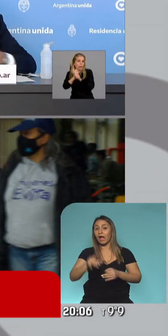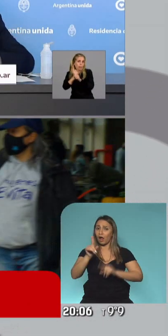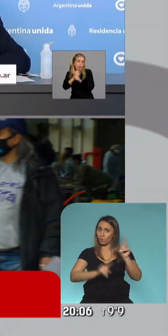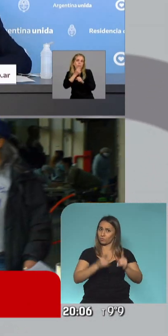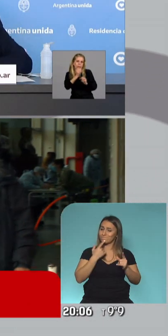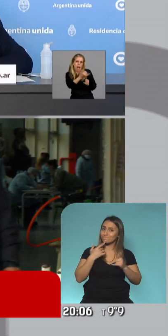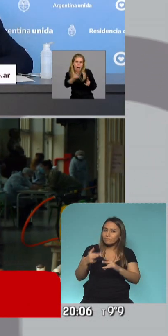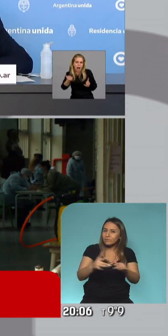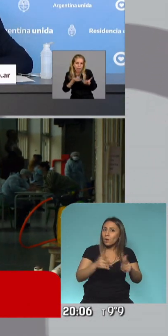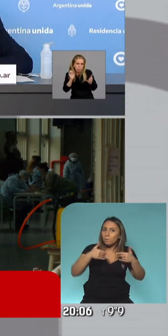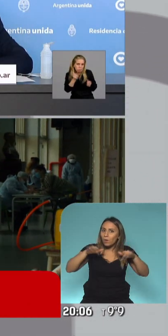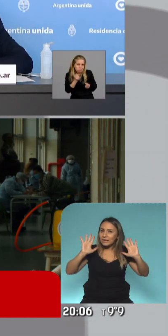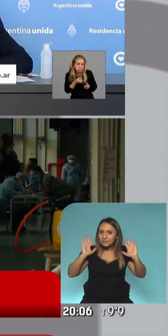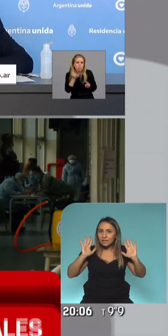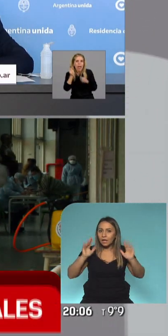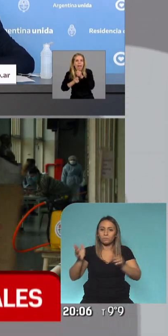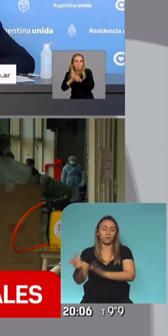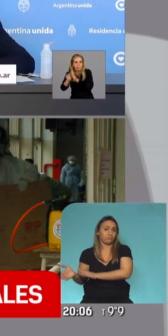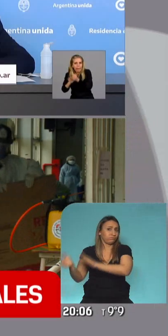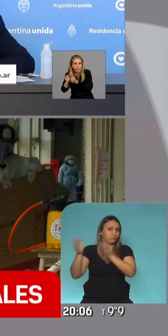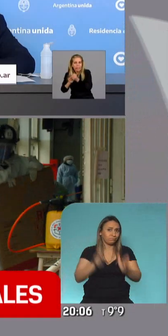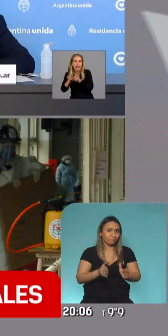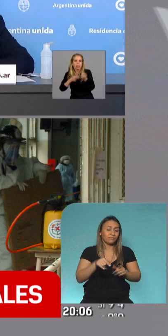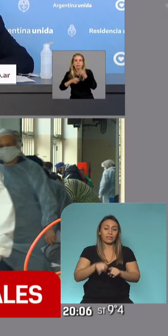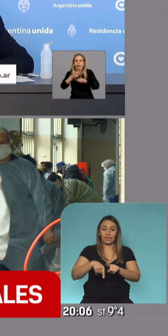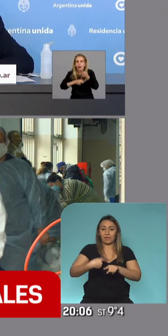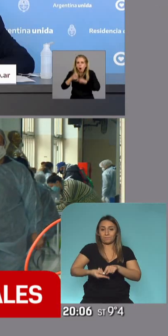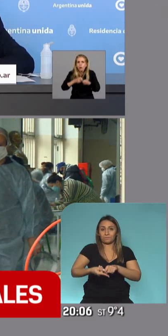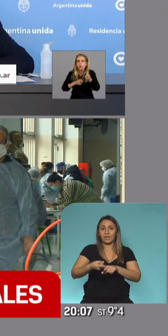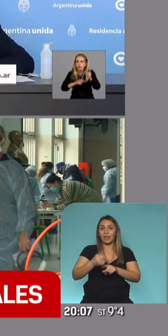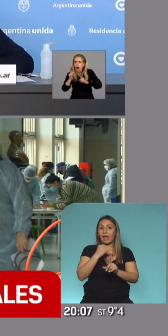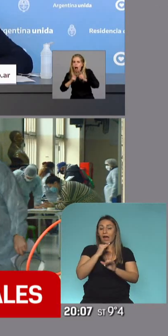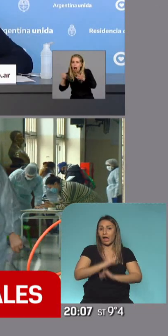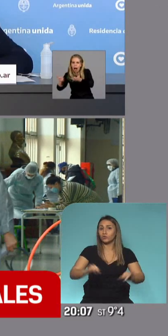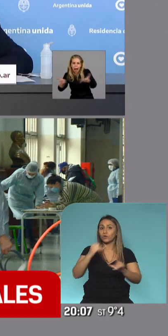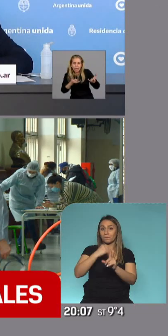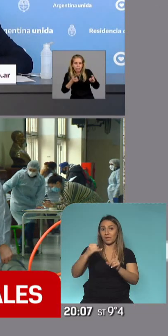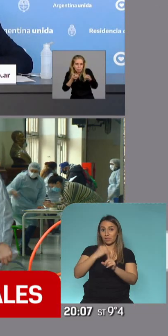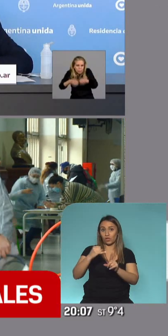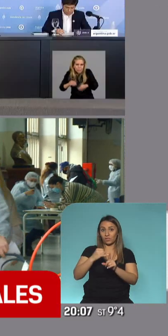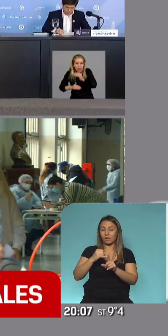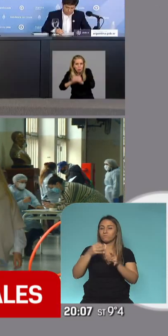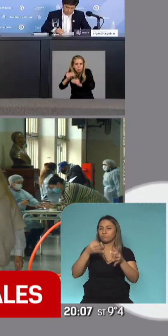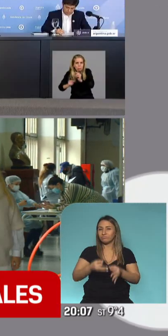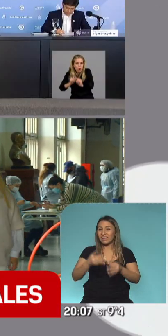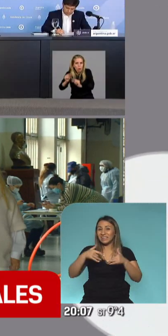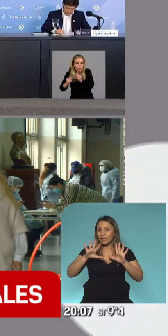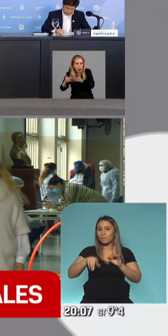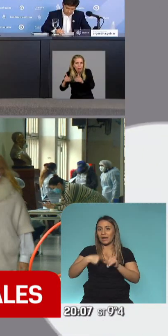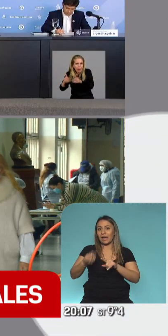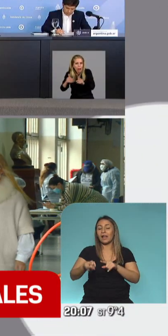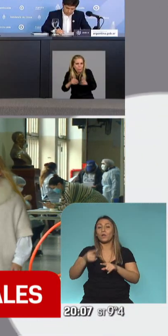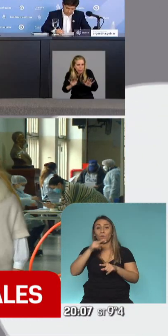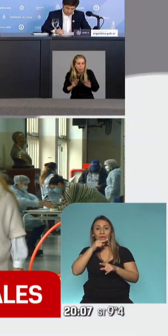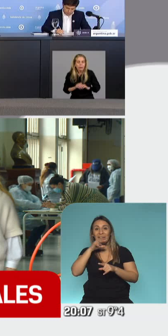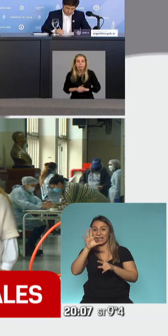incluso que podría adelantarse en el anuncio de horas del mediodía de este viernes para las 0 horas del sábado, la nueva etapa